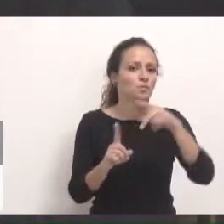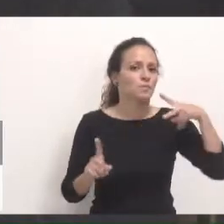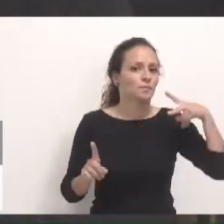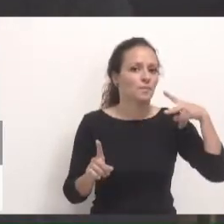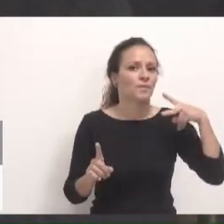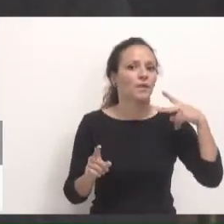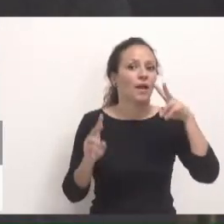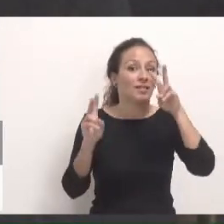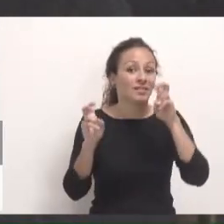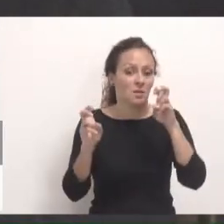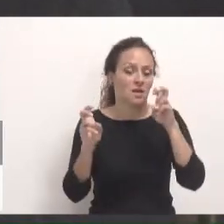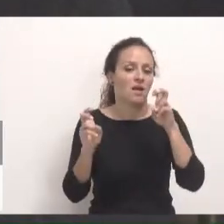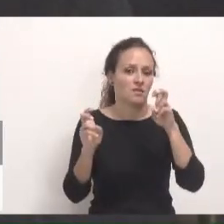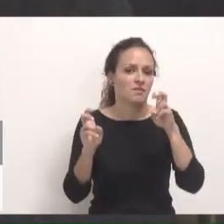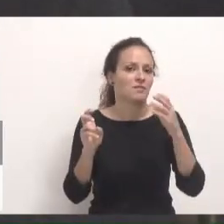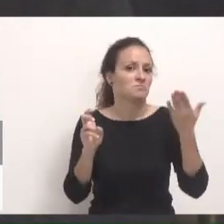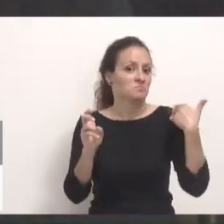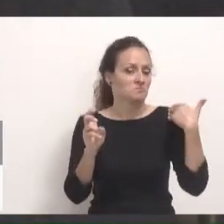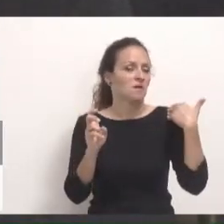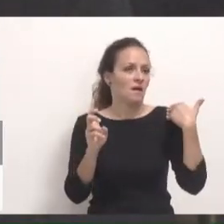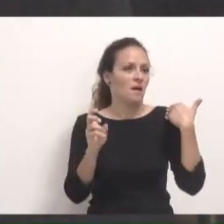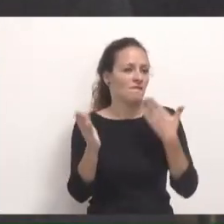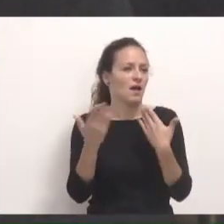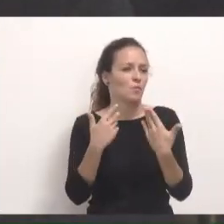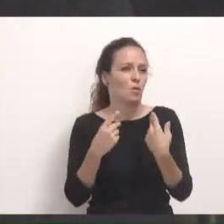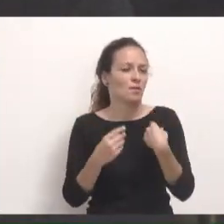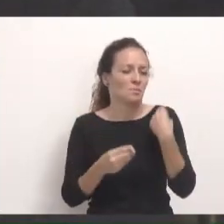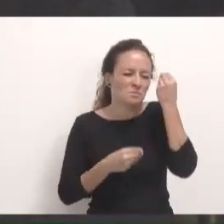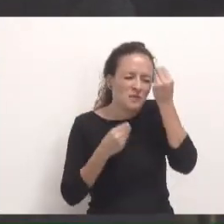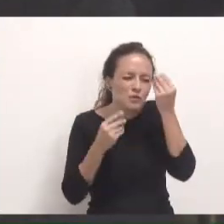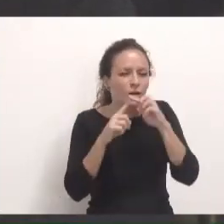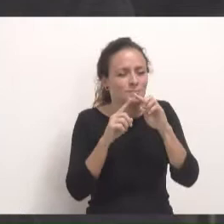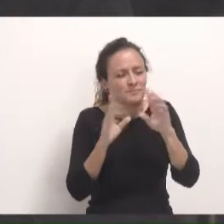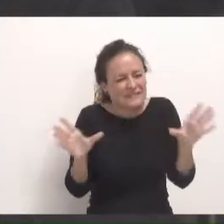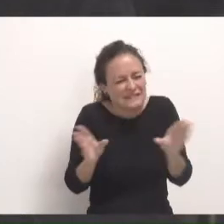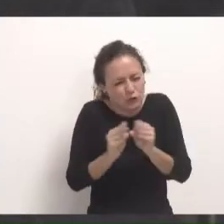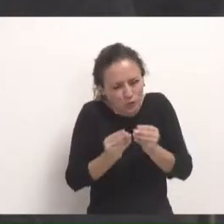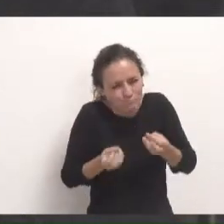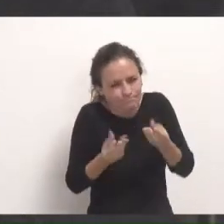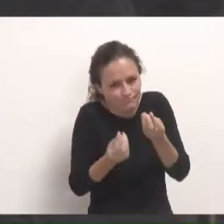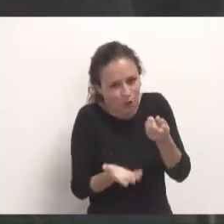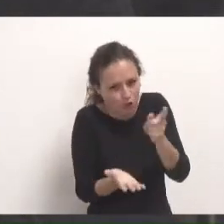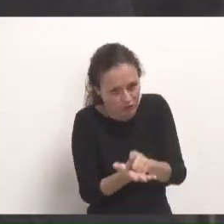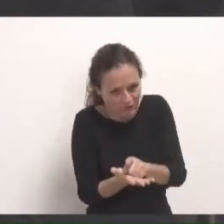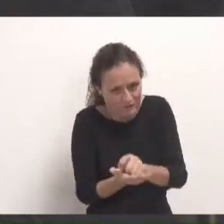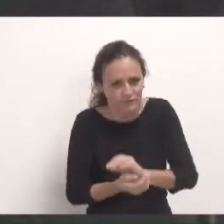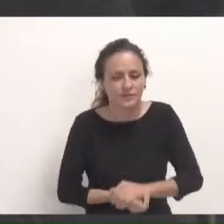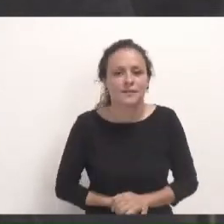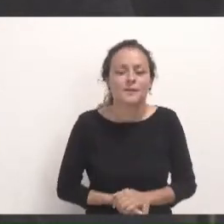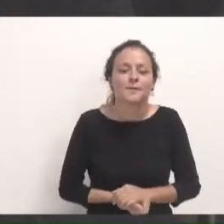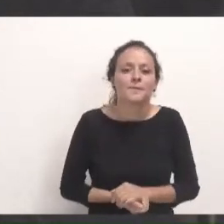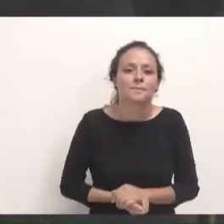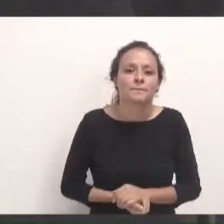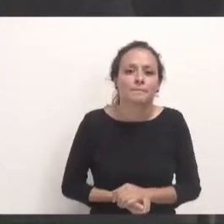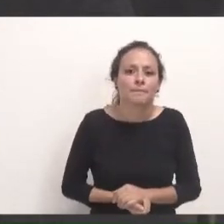de Presidencia, yo creo que es preceptivo, de manera sintética, volverlo a expresar aquí. Nos encontramos